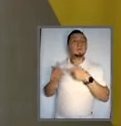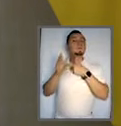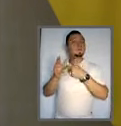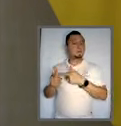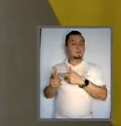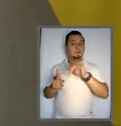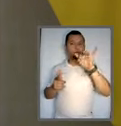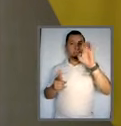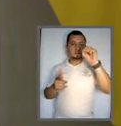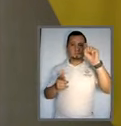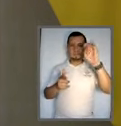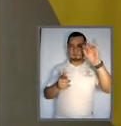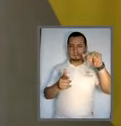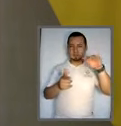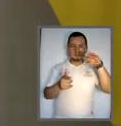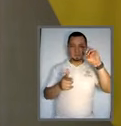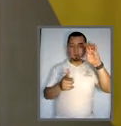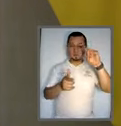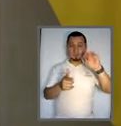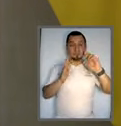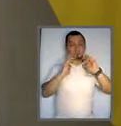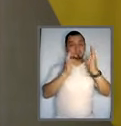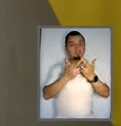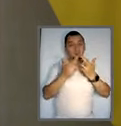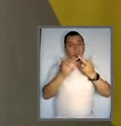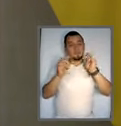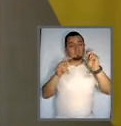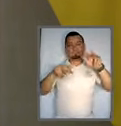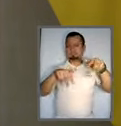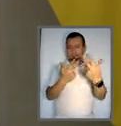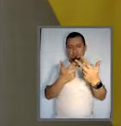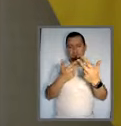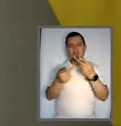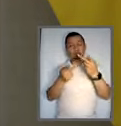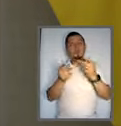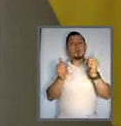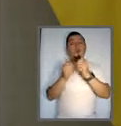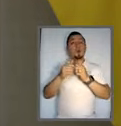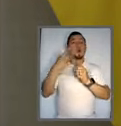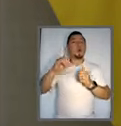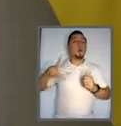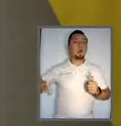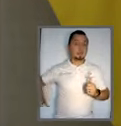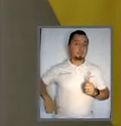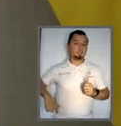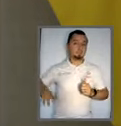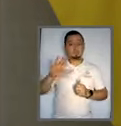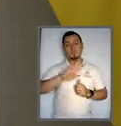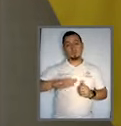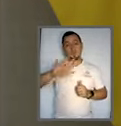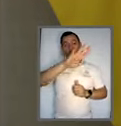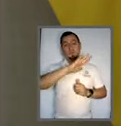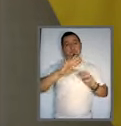comunicación con Esteban Moctezuma por la tarde en una conferencia virtual con los gobernadores de la